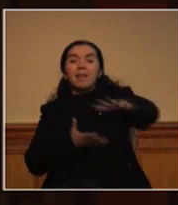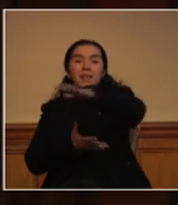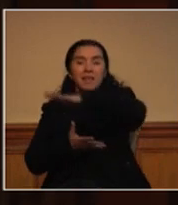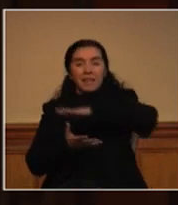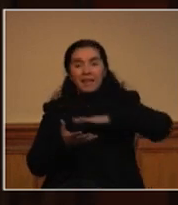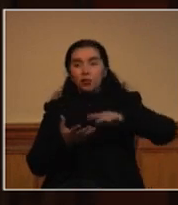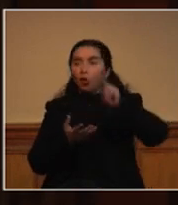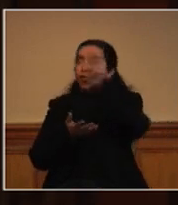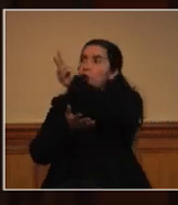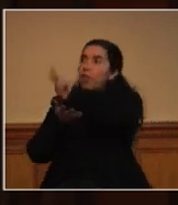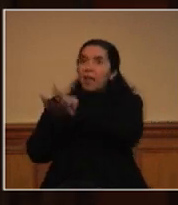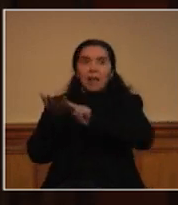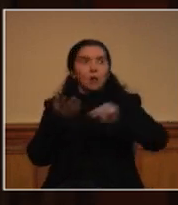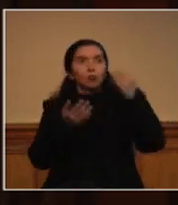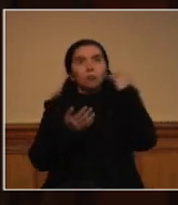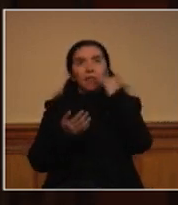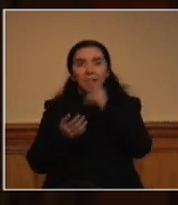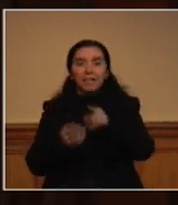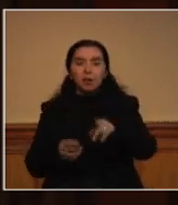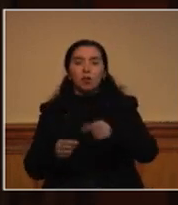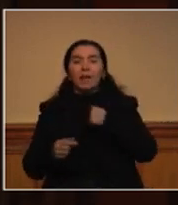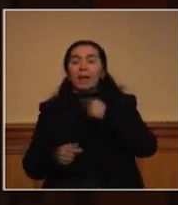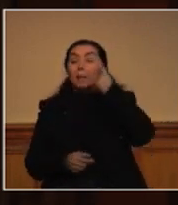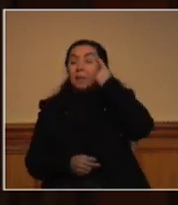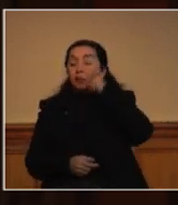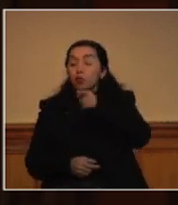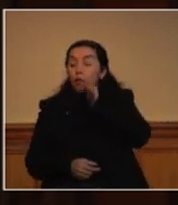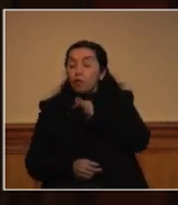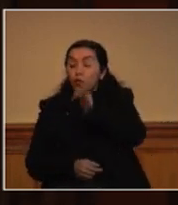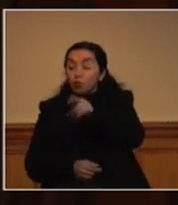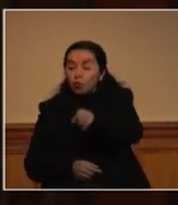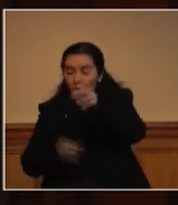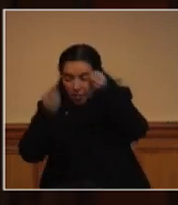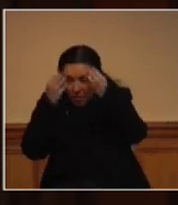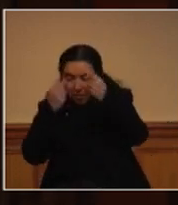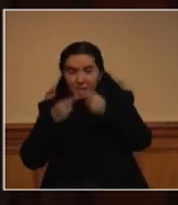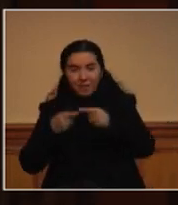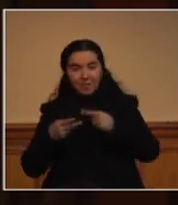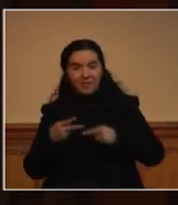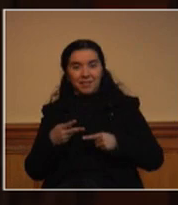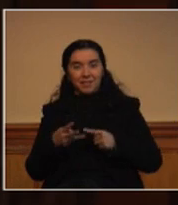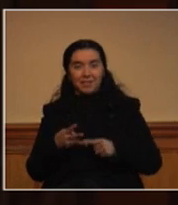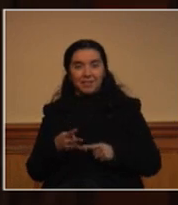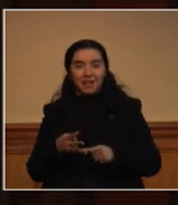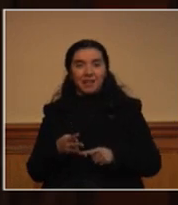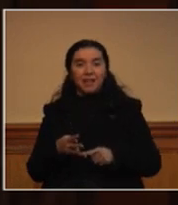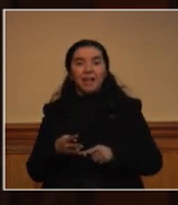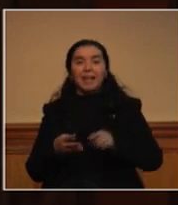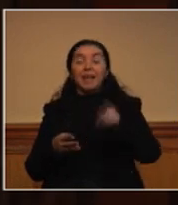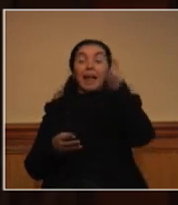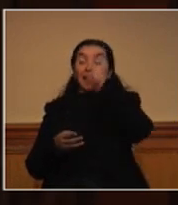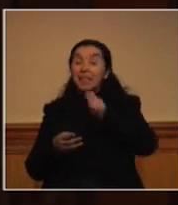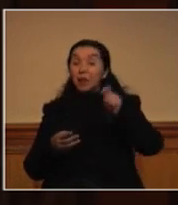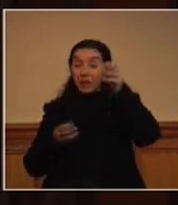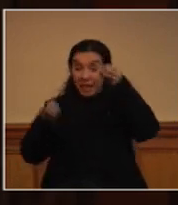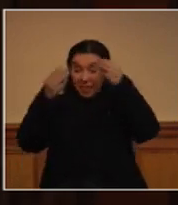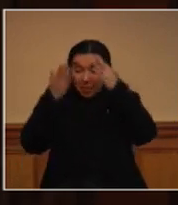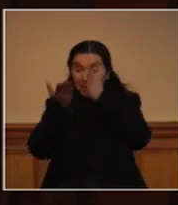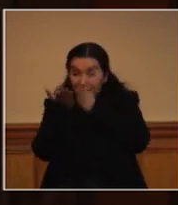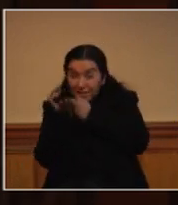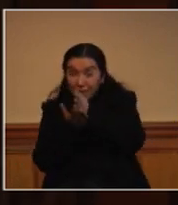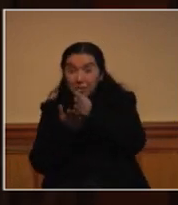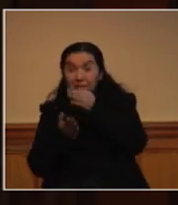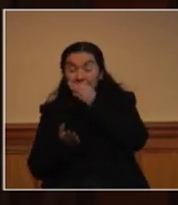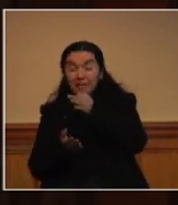del niño, las expectativas sobre su aprendizaje, puesto que la teoría de la alfabetización emergente parte